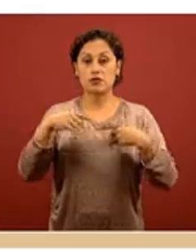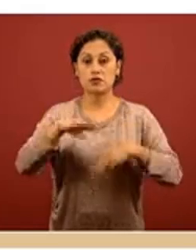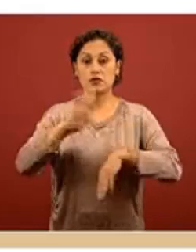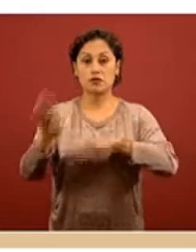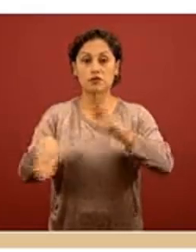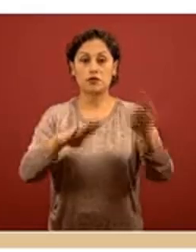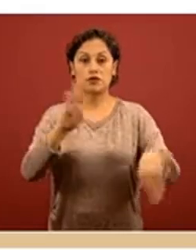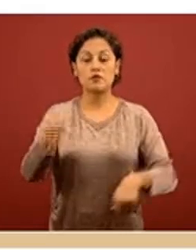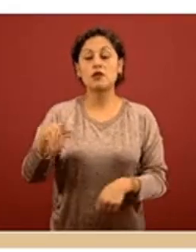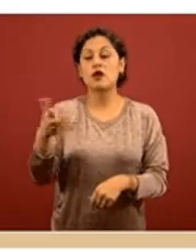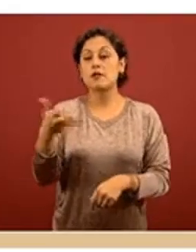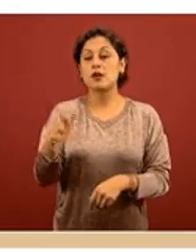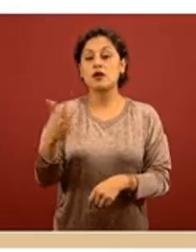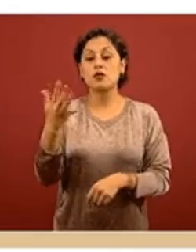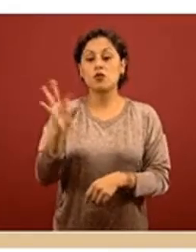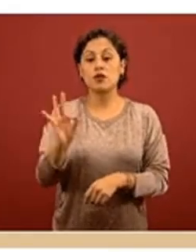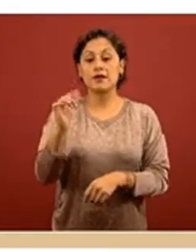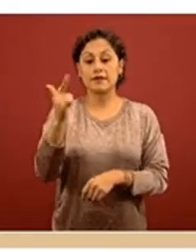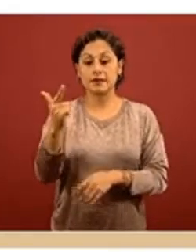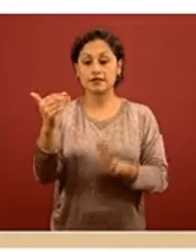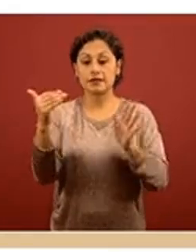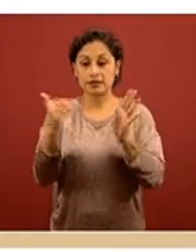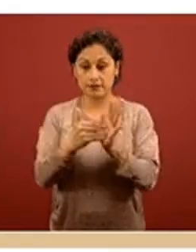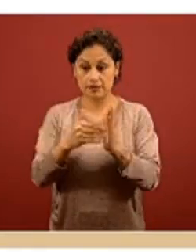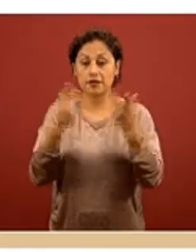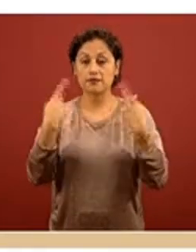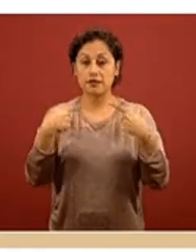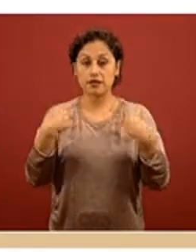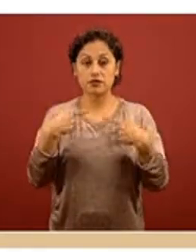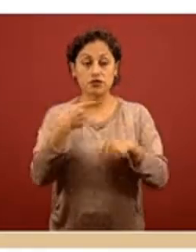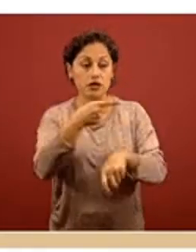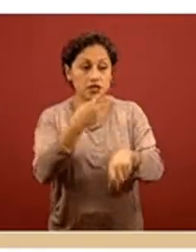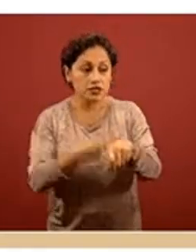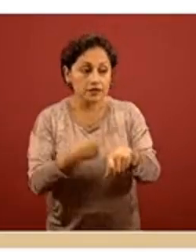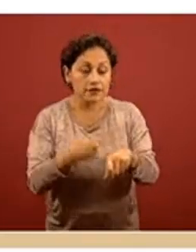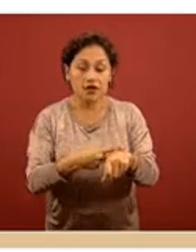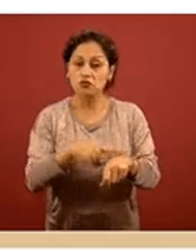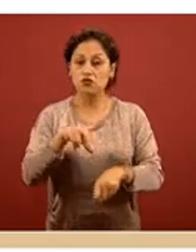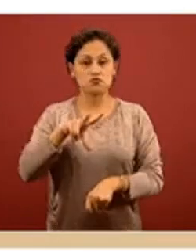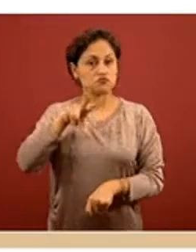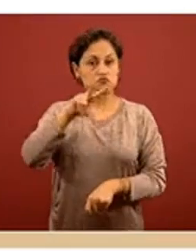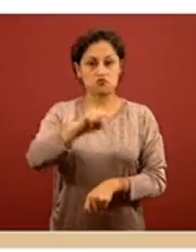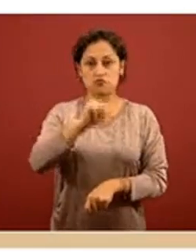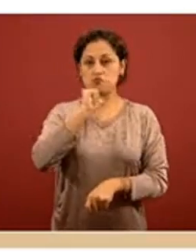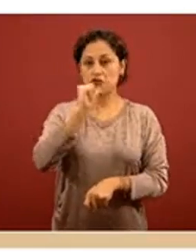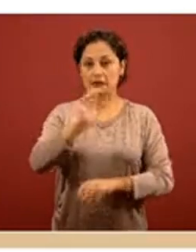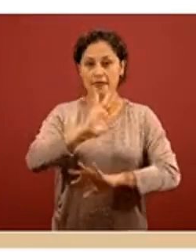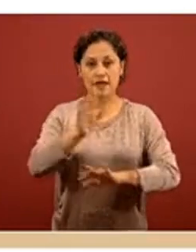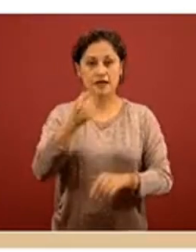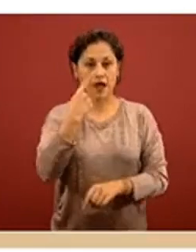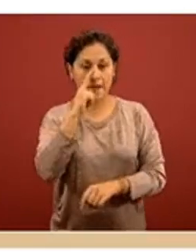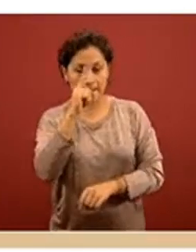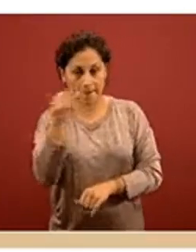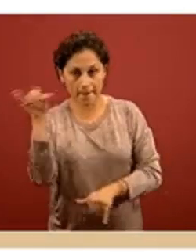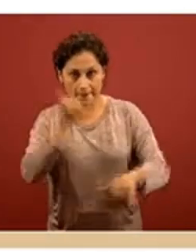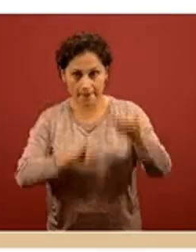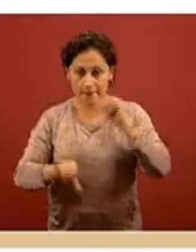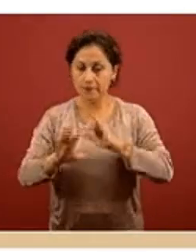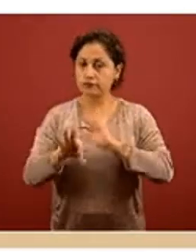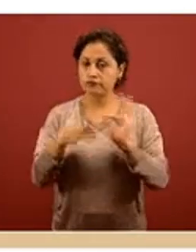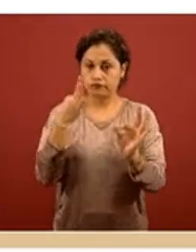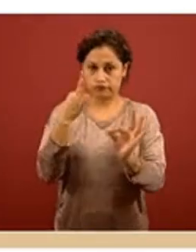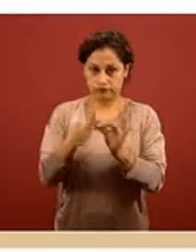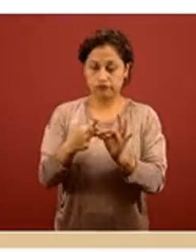prácticamente a 47.000 personas que han salido ya negativas a la prueba de laboratorio, y esto en general nos pone en un poco